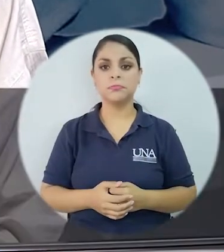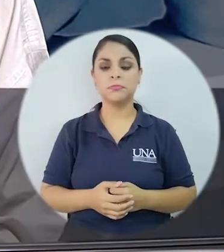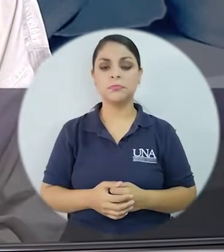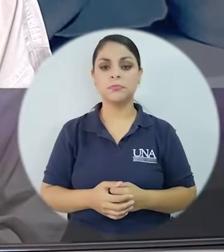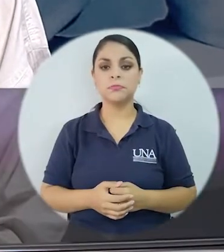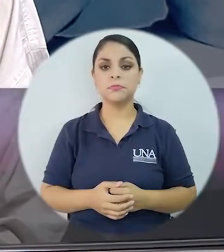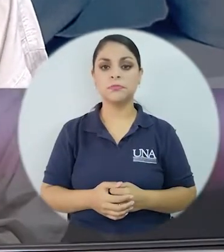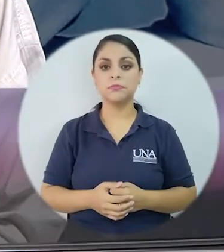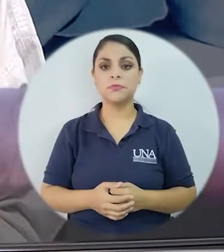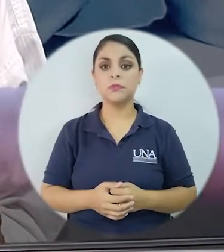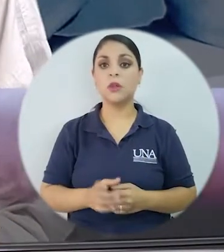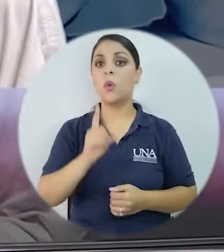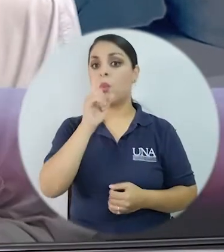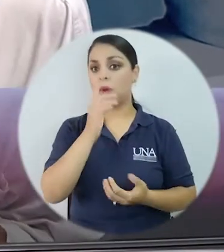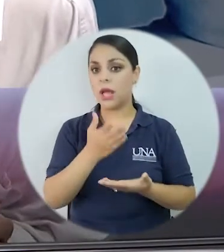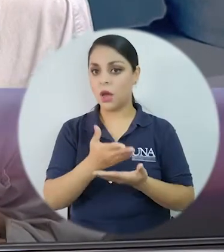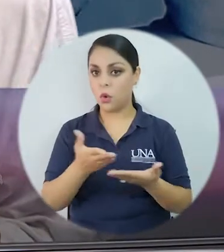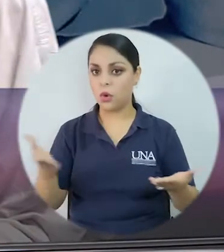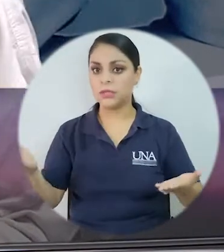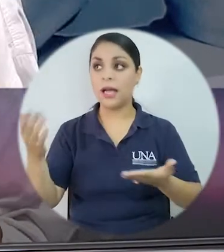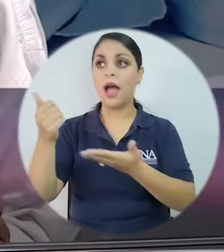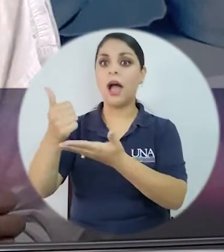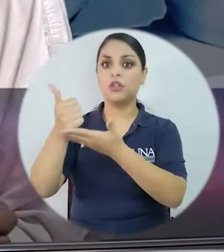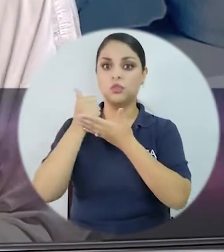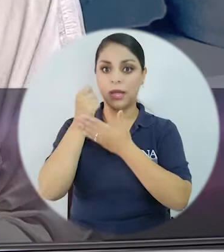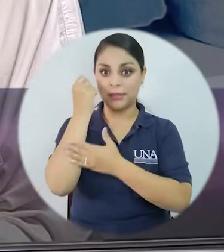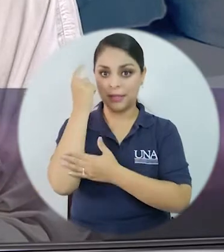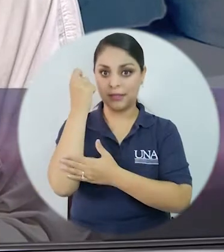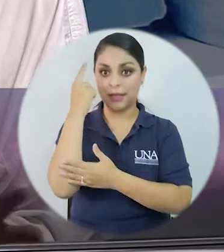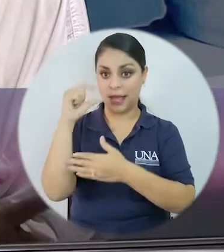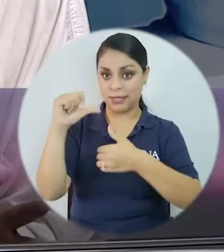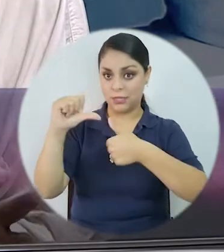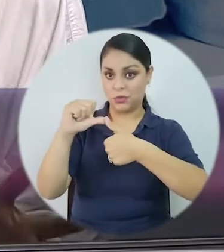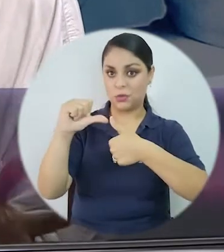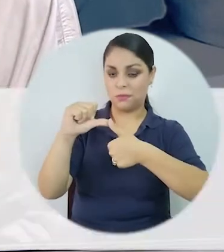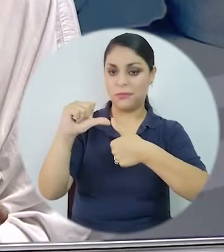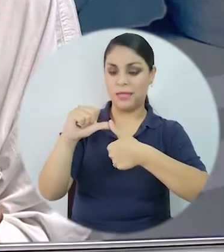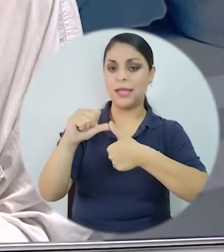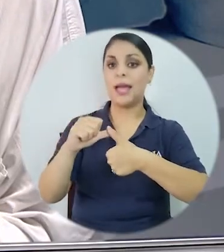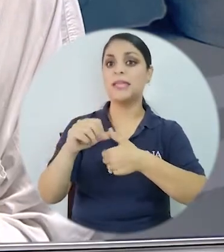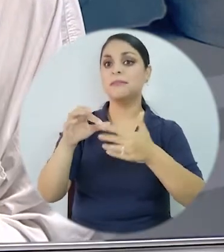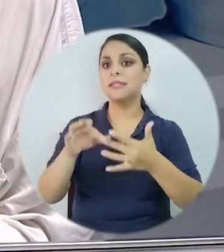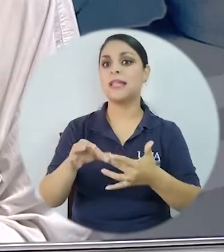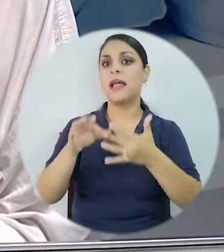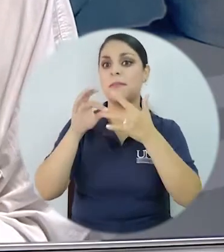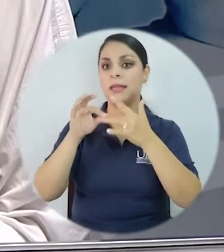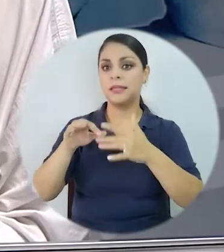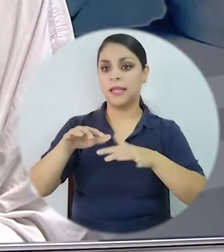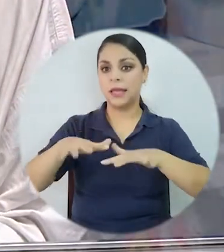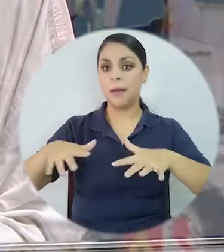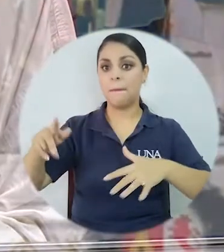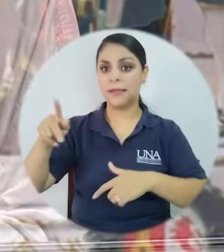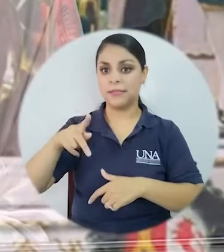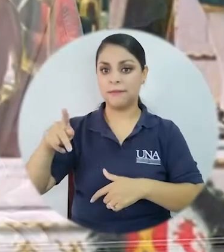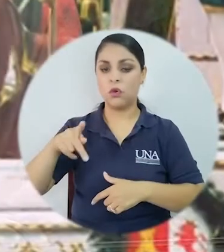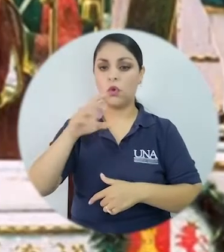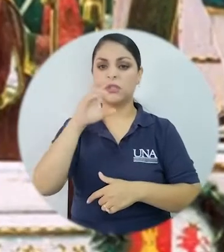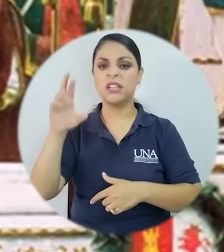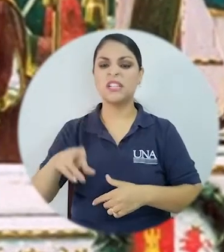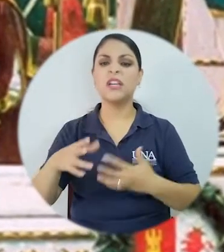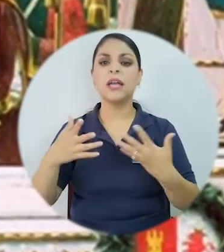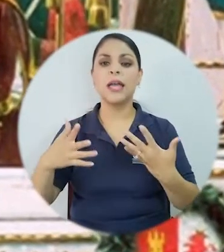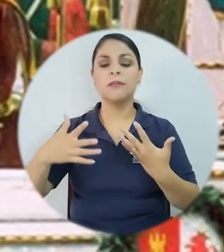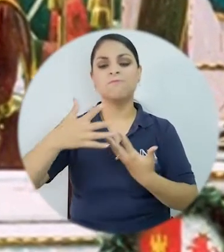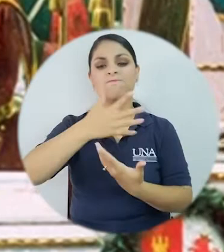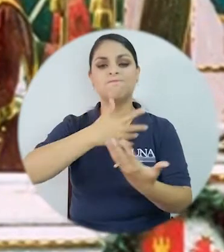económicas. Una de esas cosas que nos ayuda a entender a Centroamérica, y ni se diga el paso pacífico de Costa Rica, es la cuestión